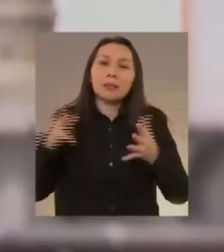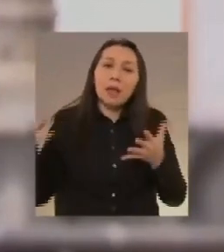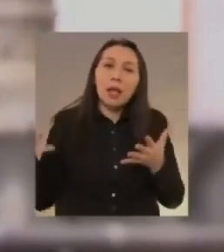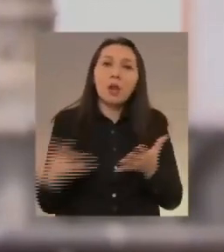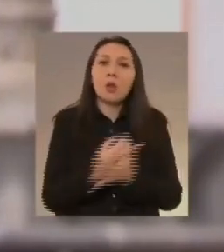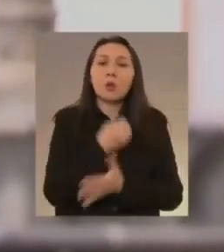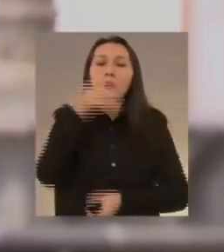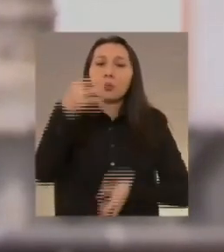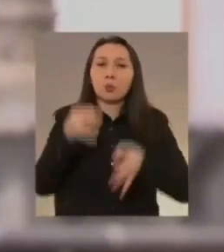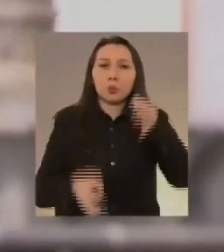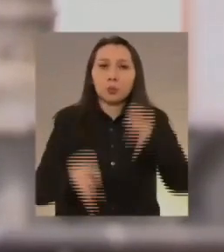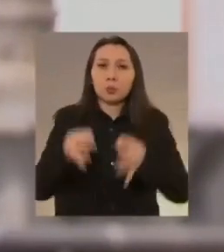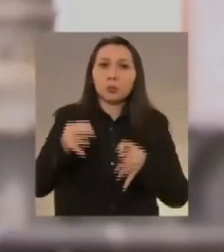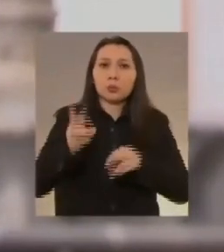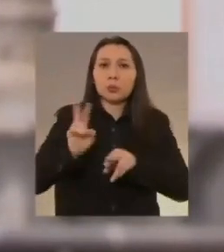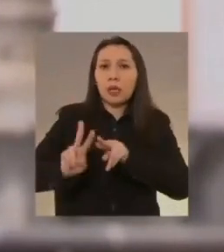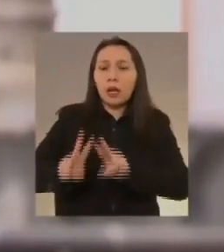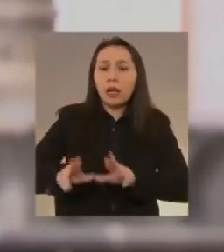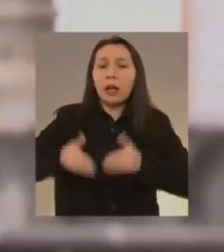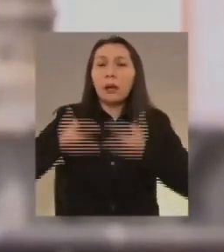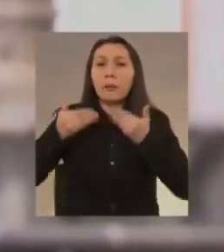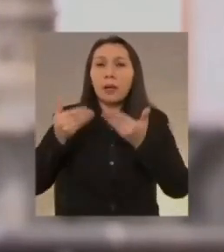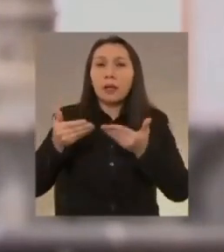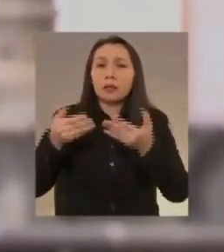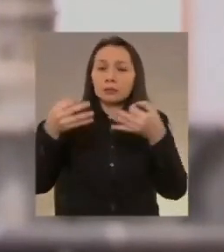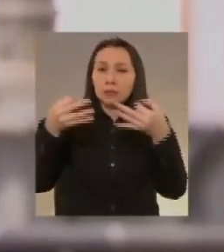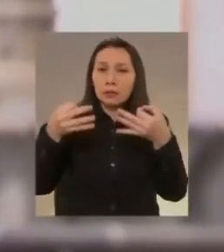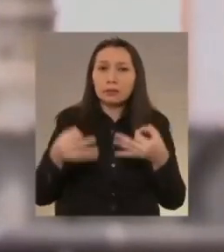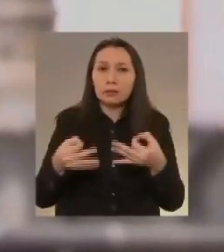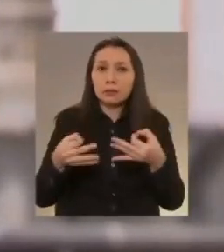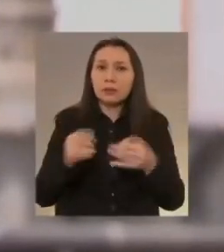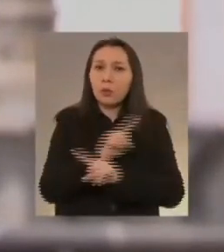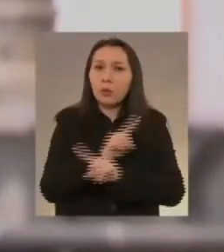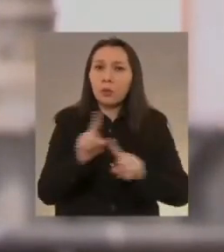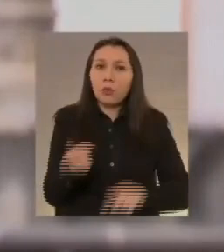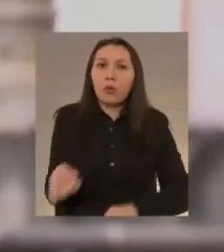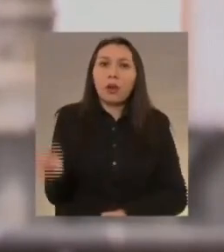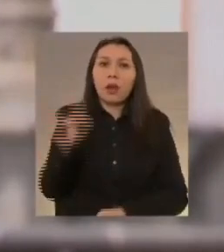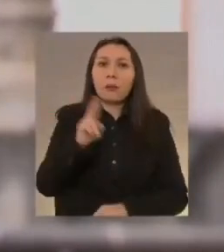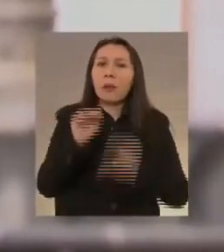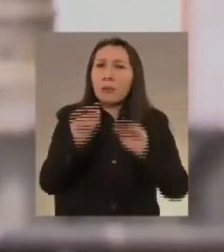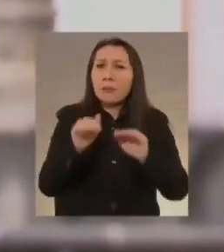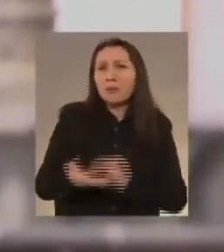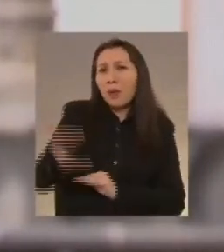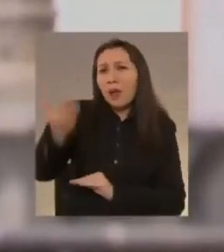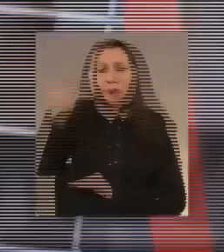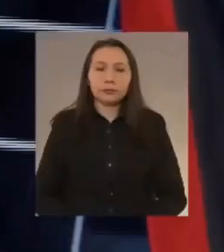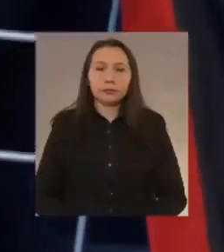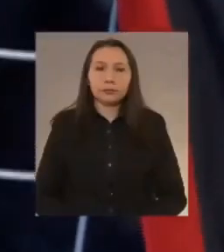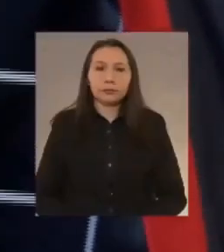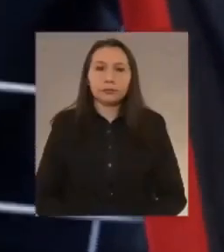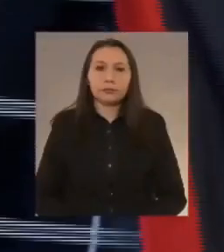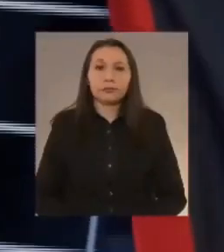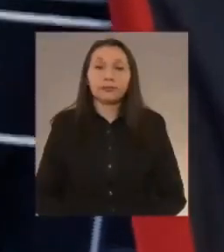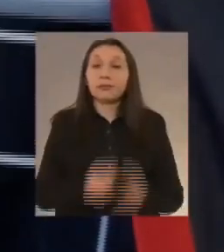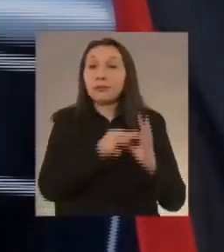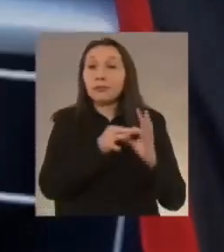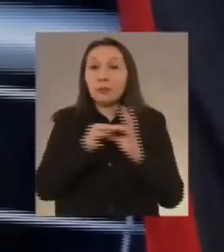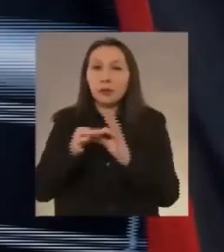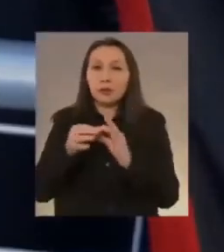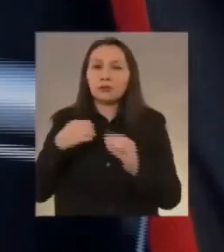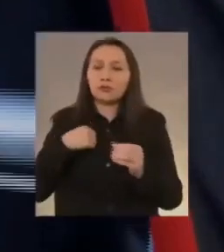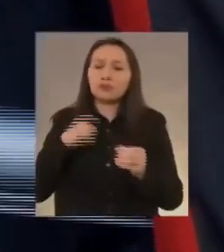alcanzar la justicia, la reparación y asegurar la no repetición de los hechos de ese día. Por eso